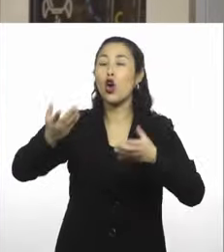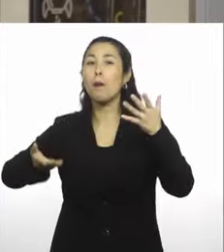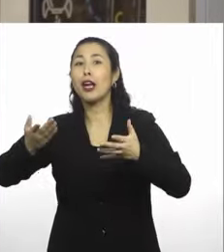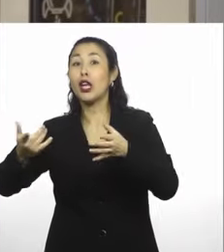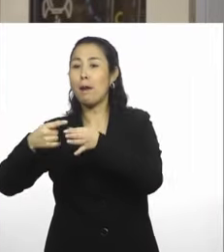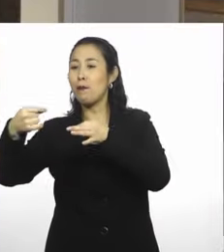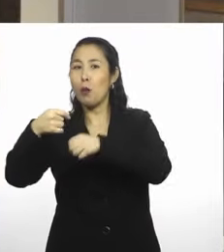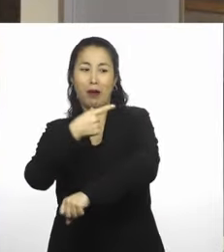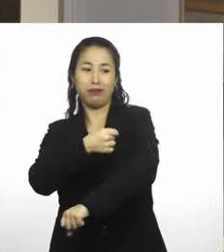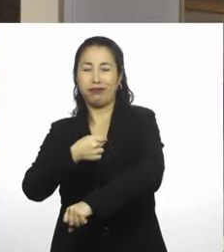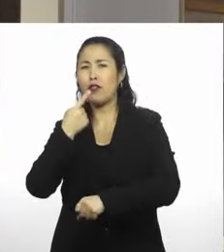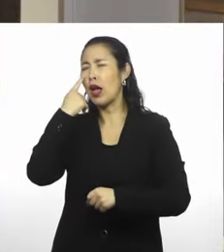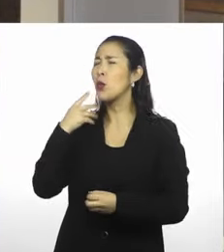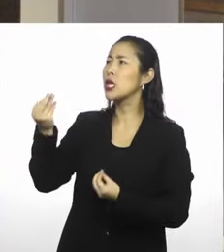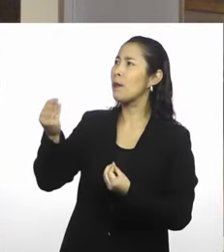qué es lo que sucede.